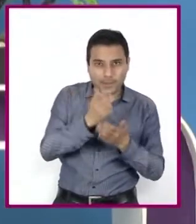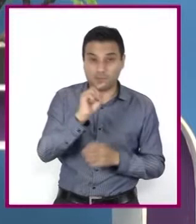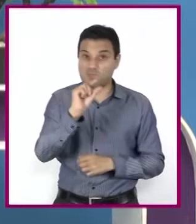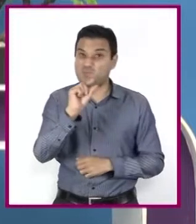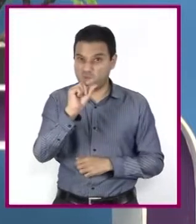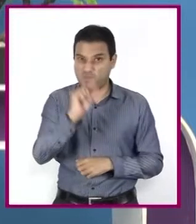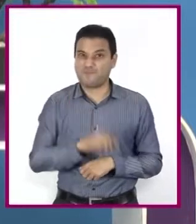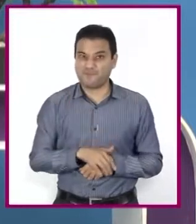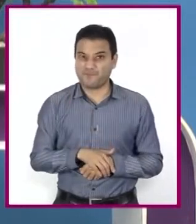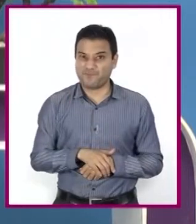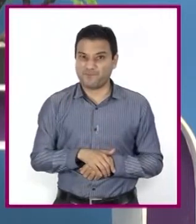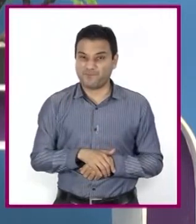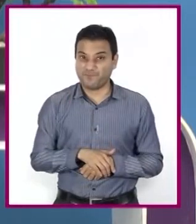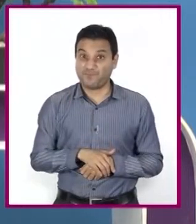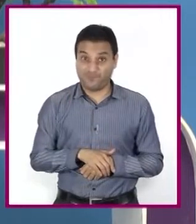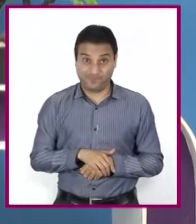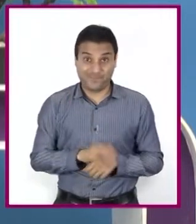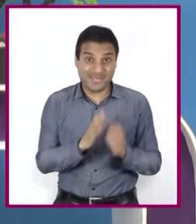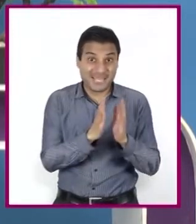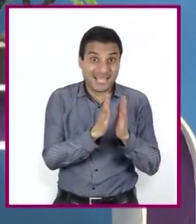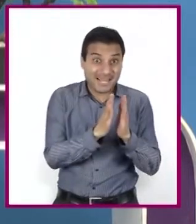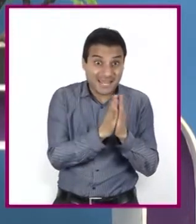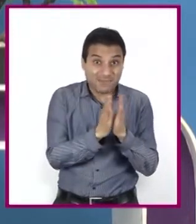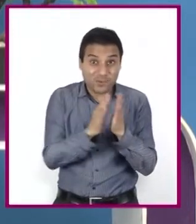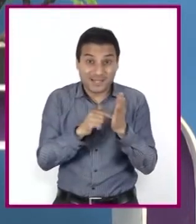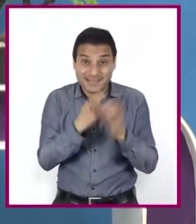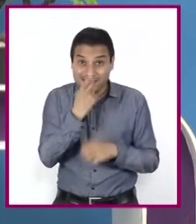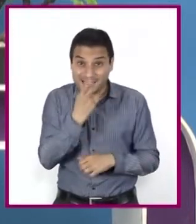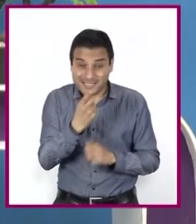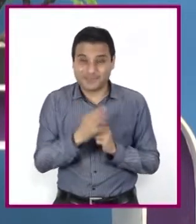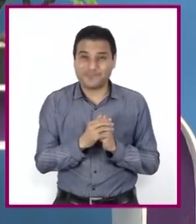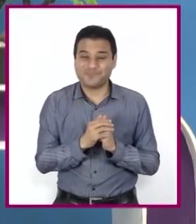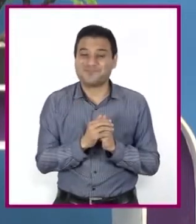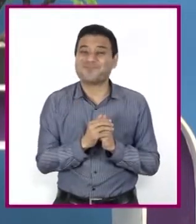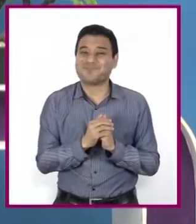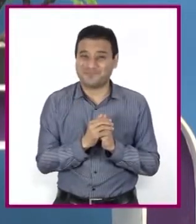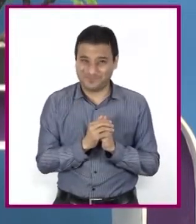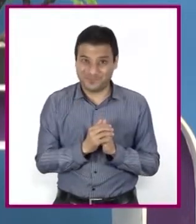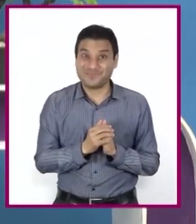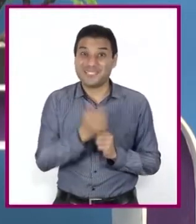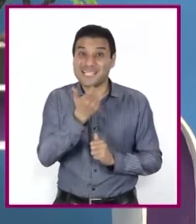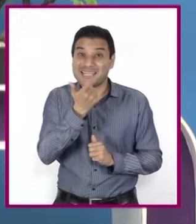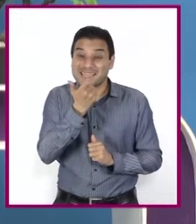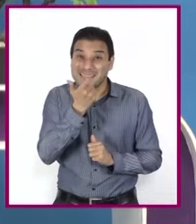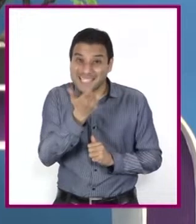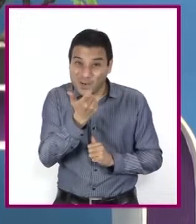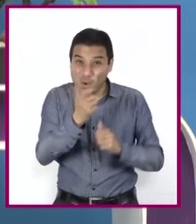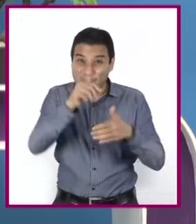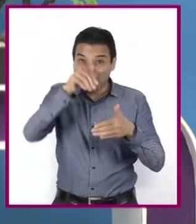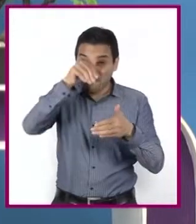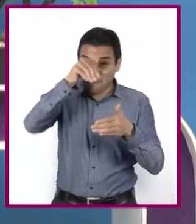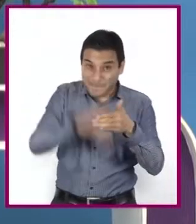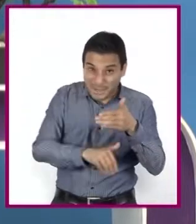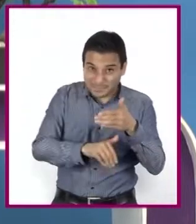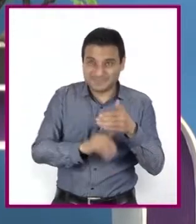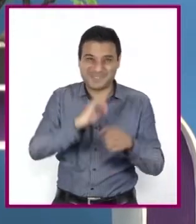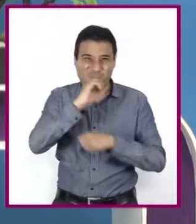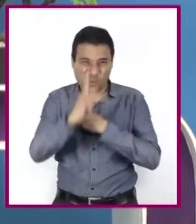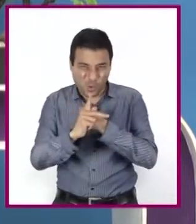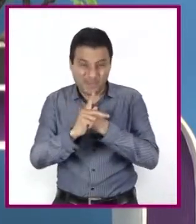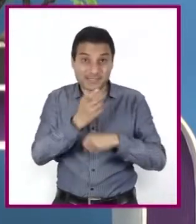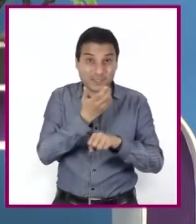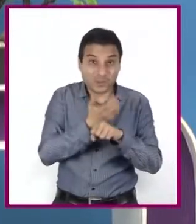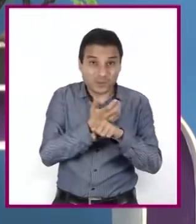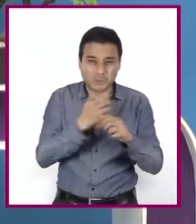Estos testimonios nos dan cuenta de los graves efectos que tuvo la Gran Depresión en Europa y los Estados Unidos de